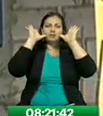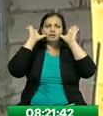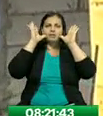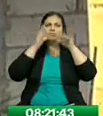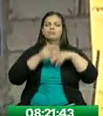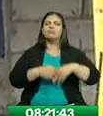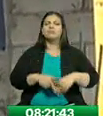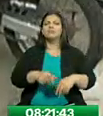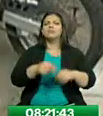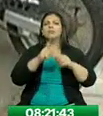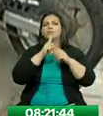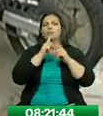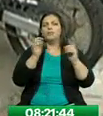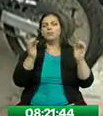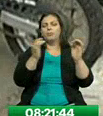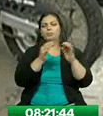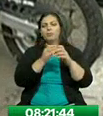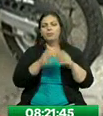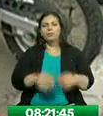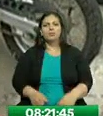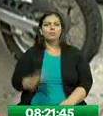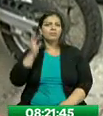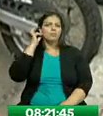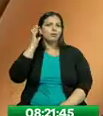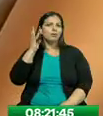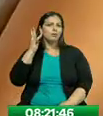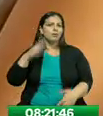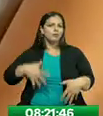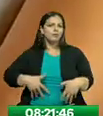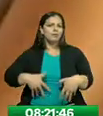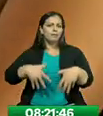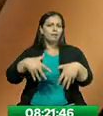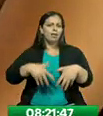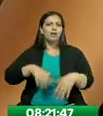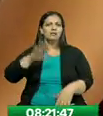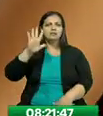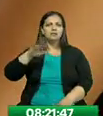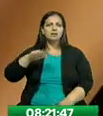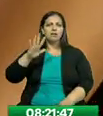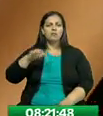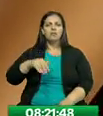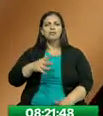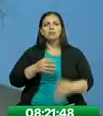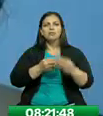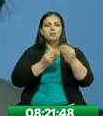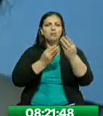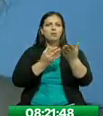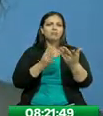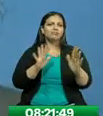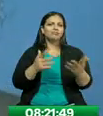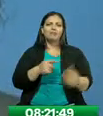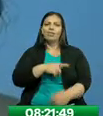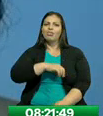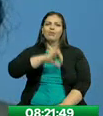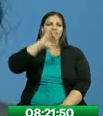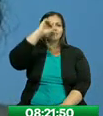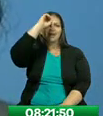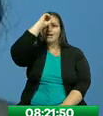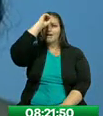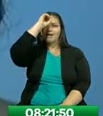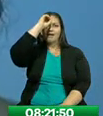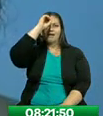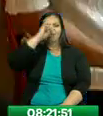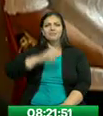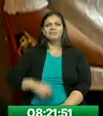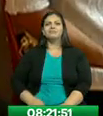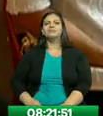clandestina se fue sin saber que su esposa tiene 5 meses de embarazo ella no le había contado porque estaba